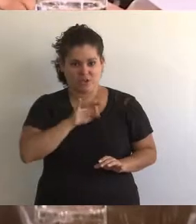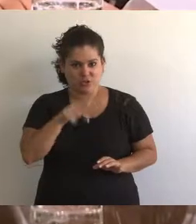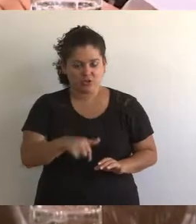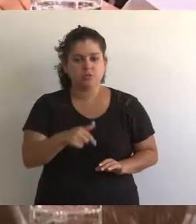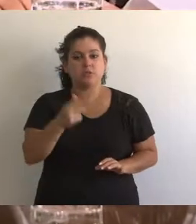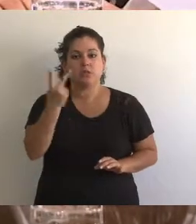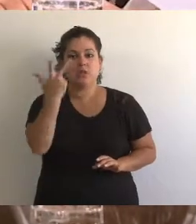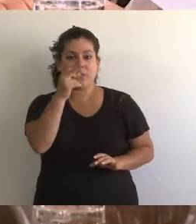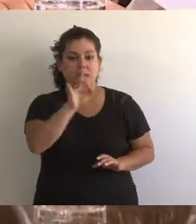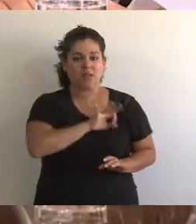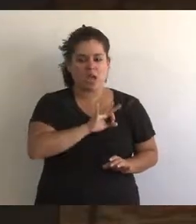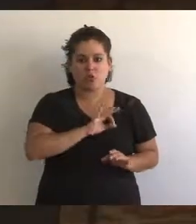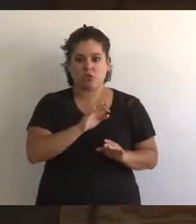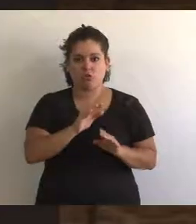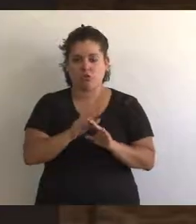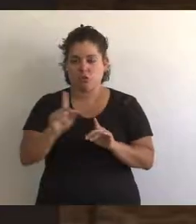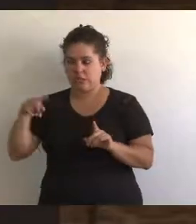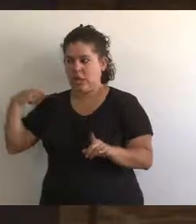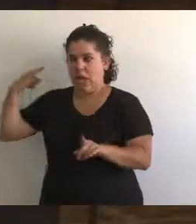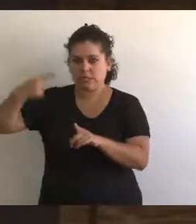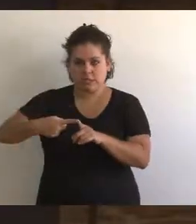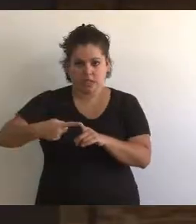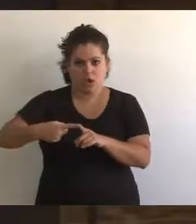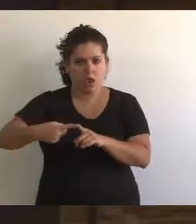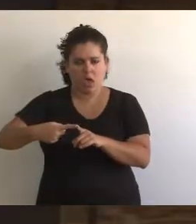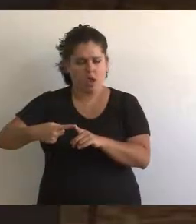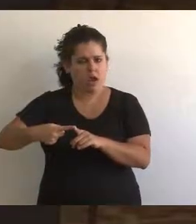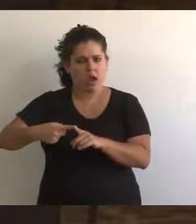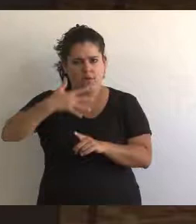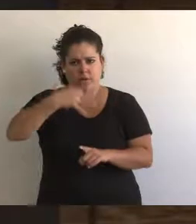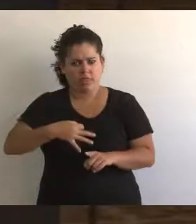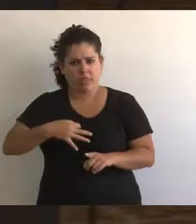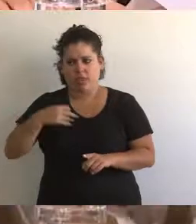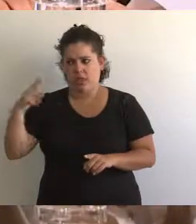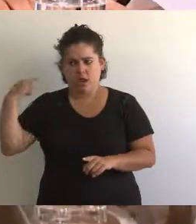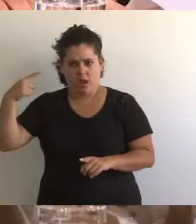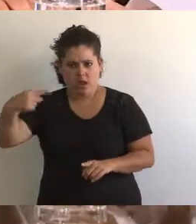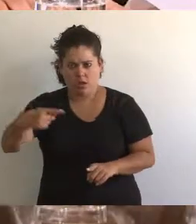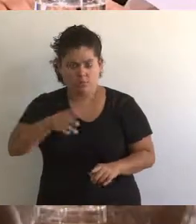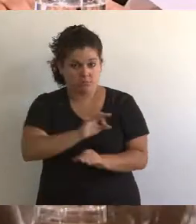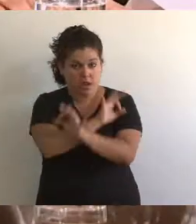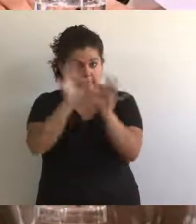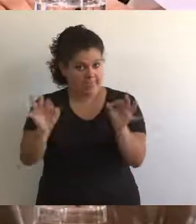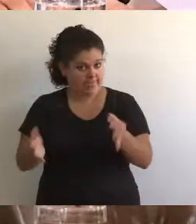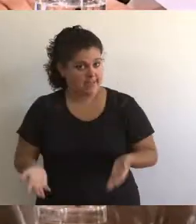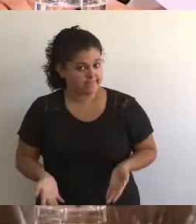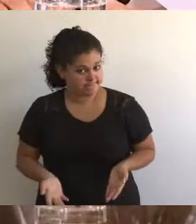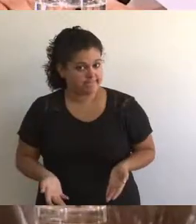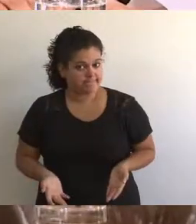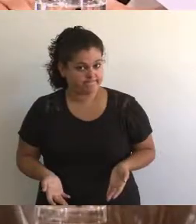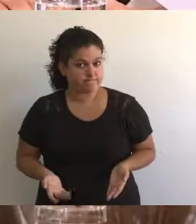ahora, y que de 20 años a esta parte no hicimos mucho.